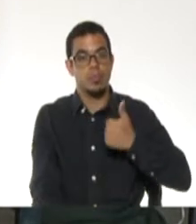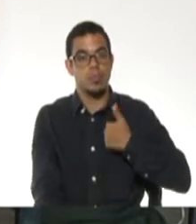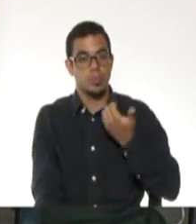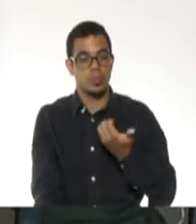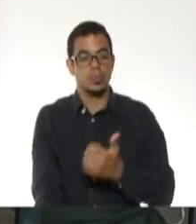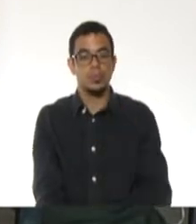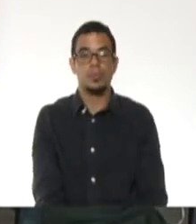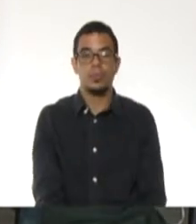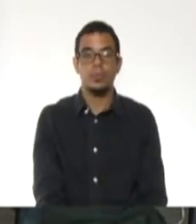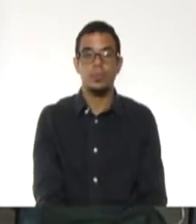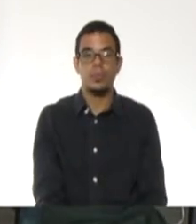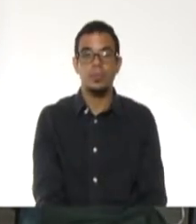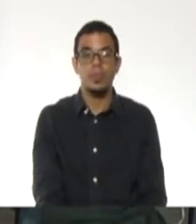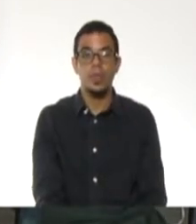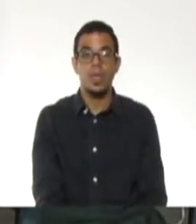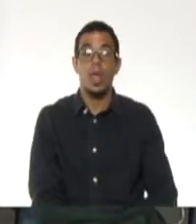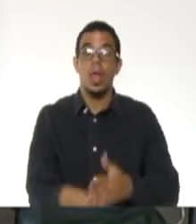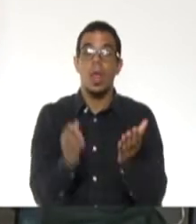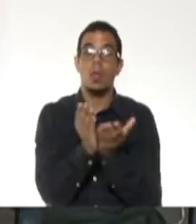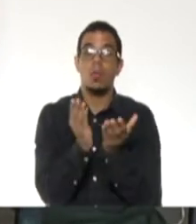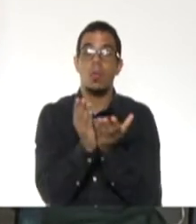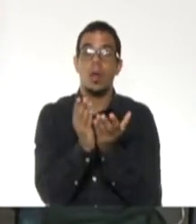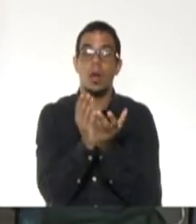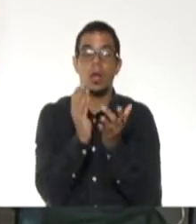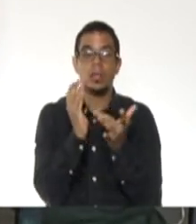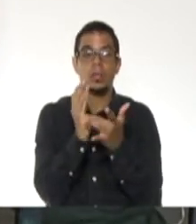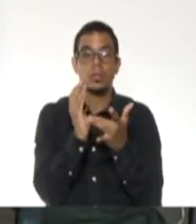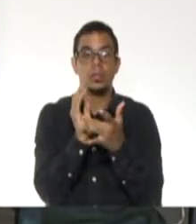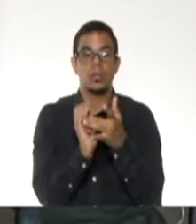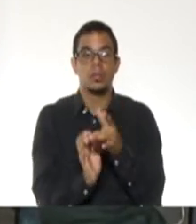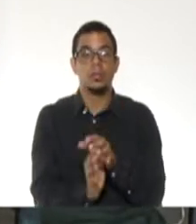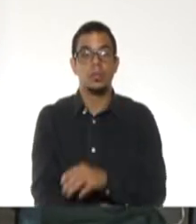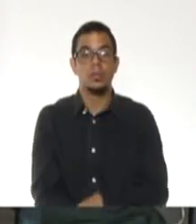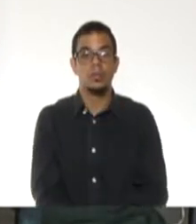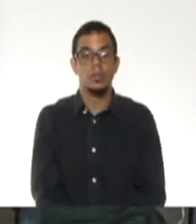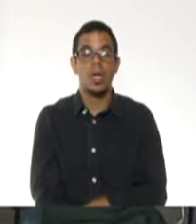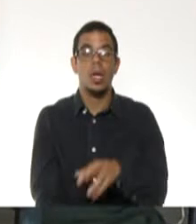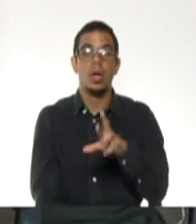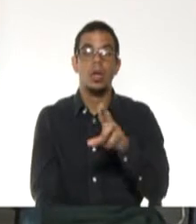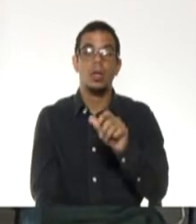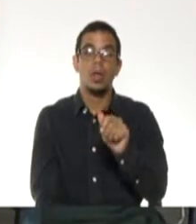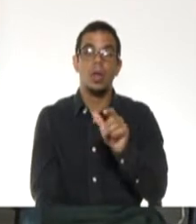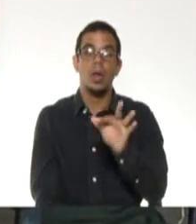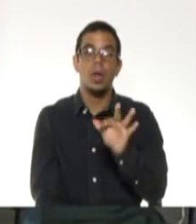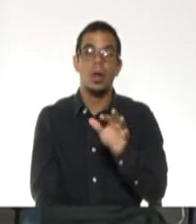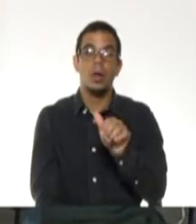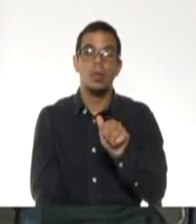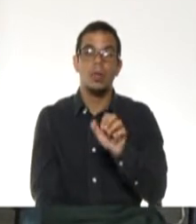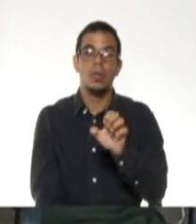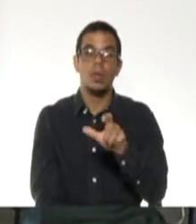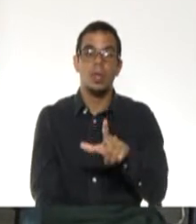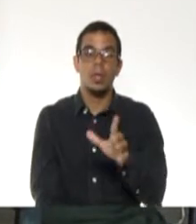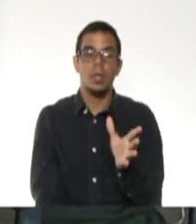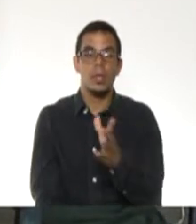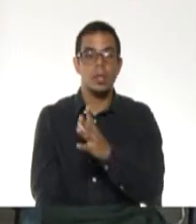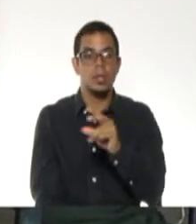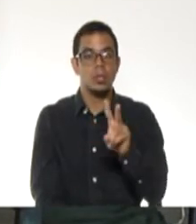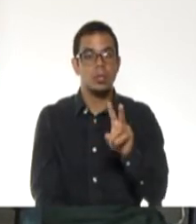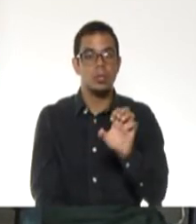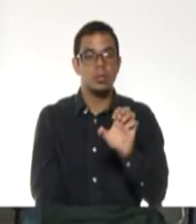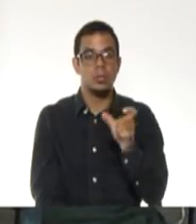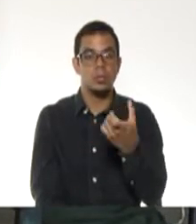vinimos a los espacios de la Escuela Técnica Industrial Rafael Vegas. ¿Cómo estás, profe? ¿Cómo está todo? Bien, todo